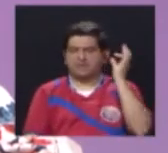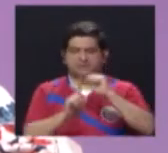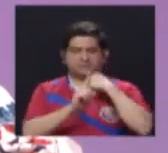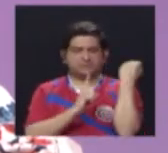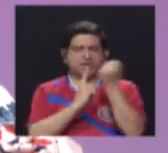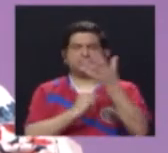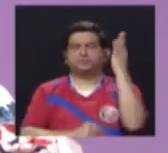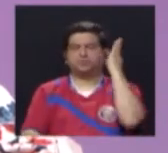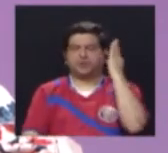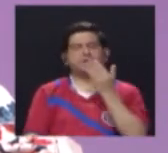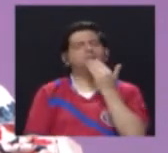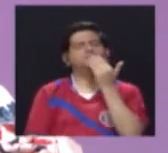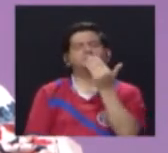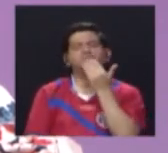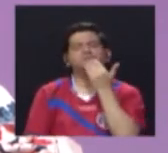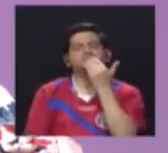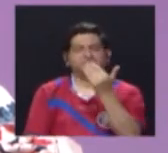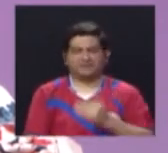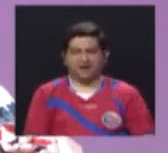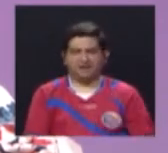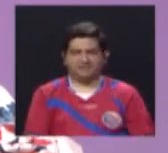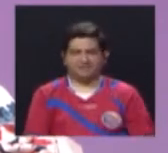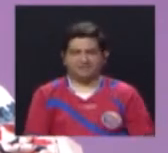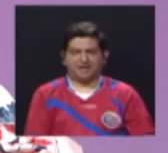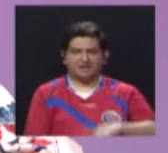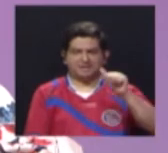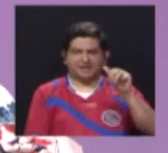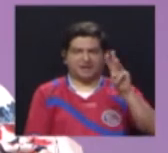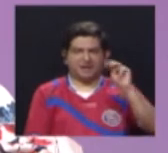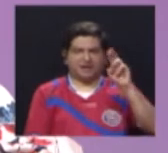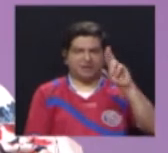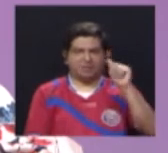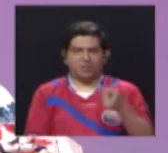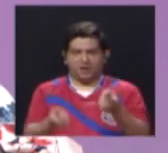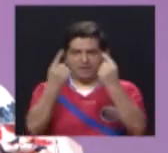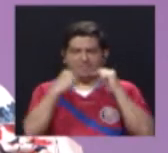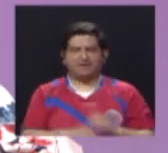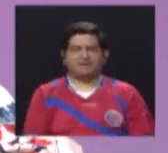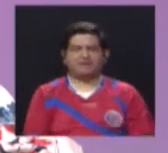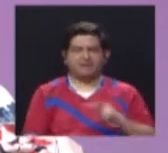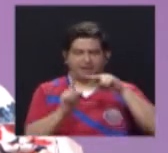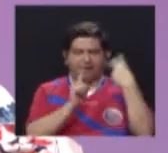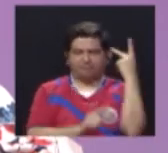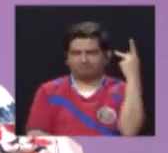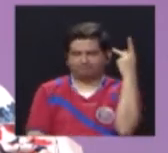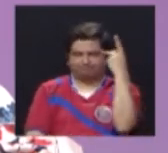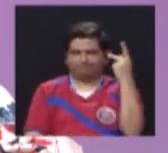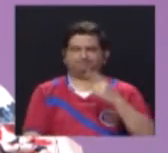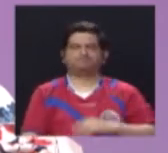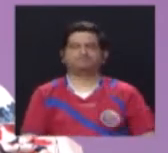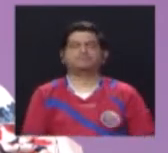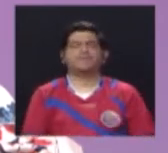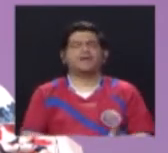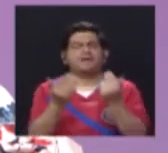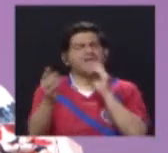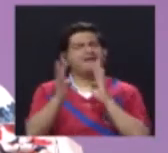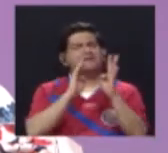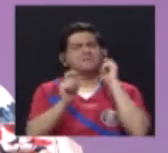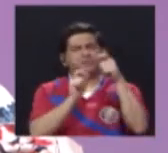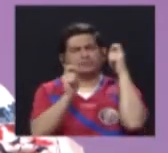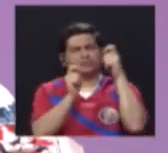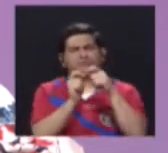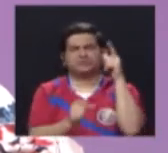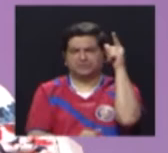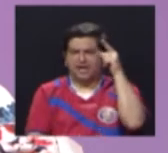de la mujer muchas gracias alejandra por estar con nosotras en miradas políticas y queremos hablar precisamente